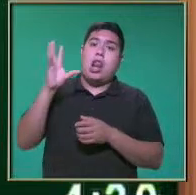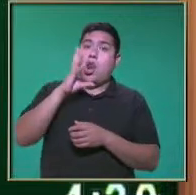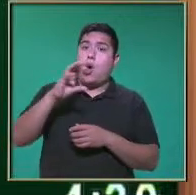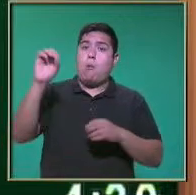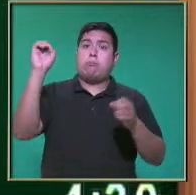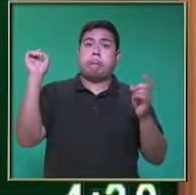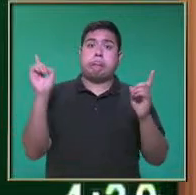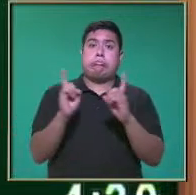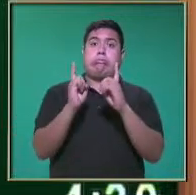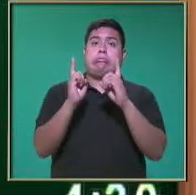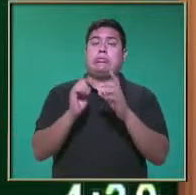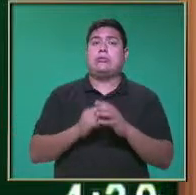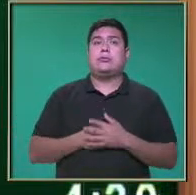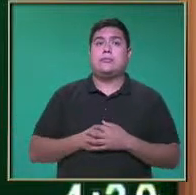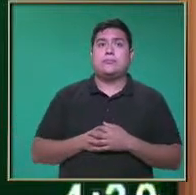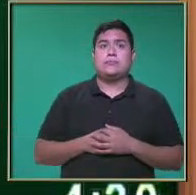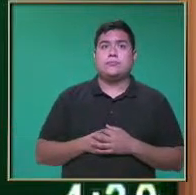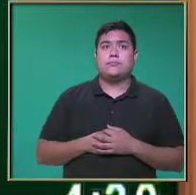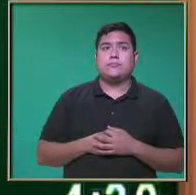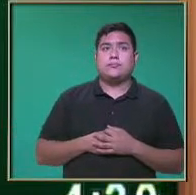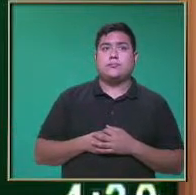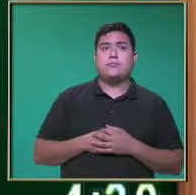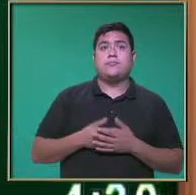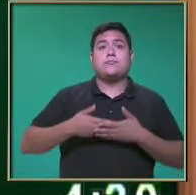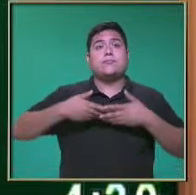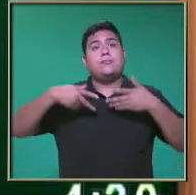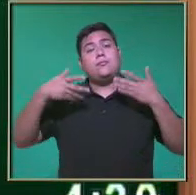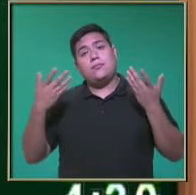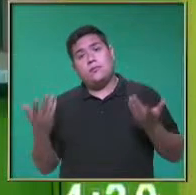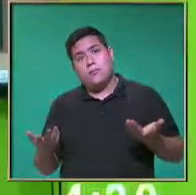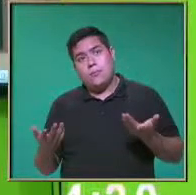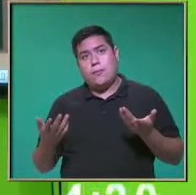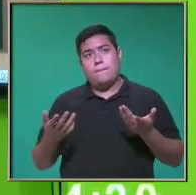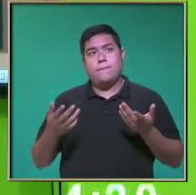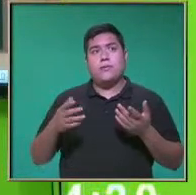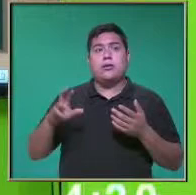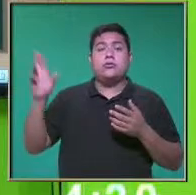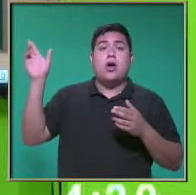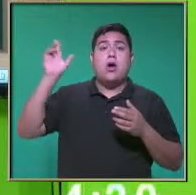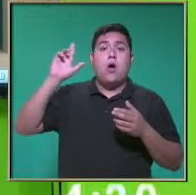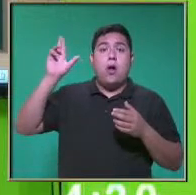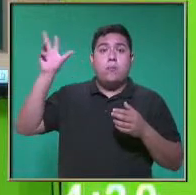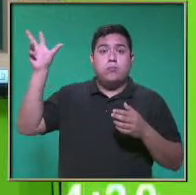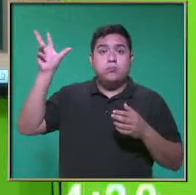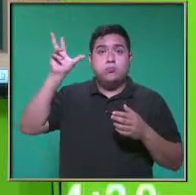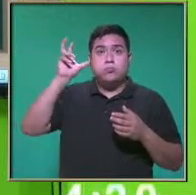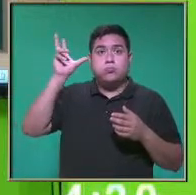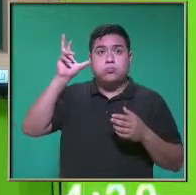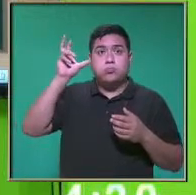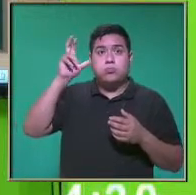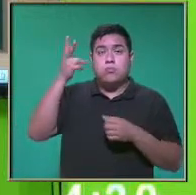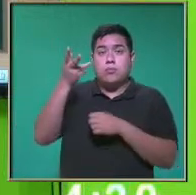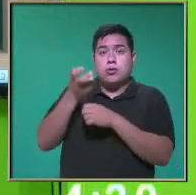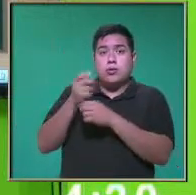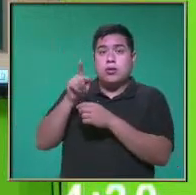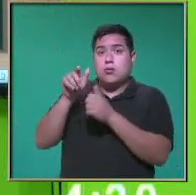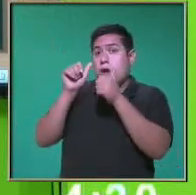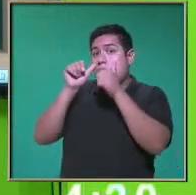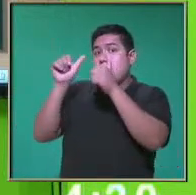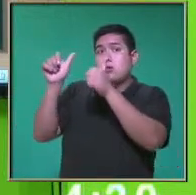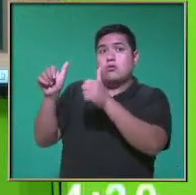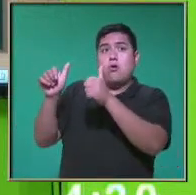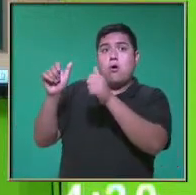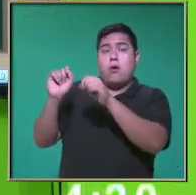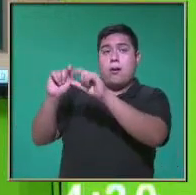vio, y ahí tenemos la imagen. Well, now, let's listen an audio. Vamos a escuchar un audio. Te invito a que pongas atención en